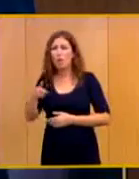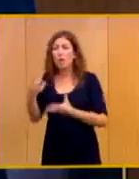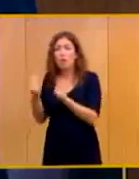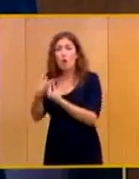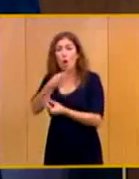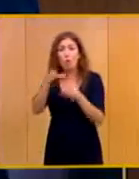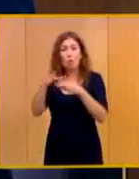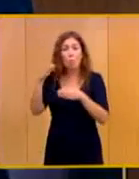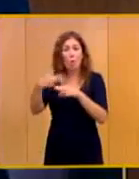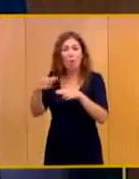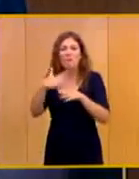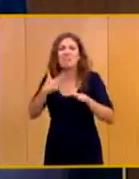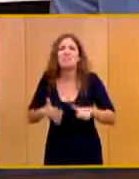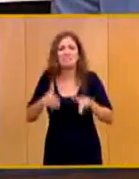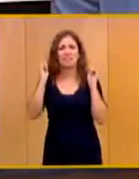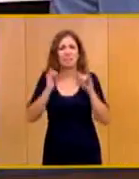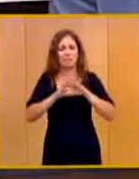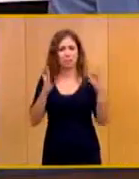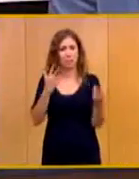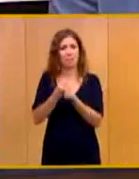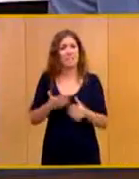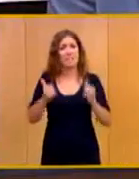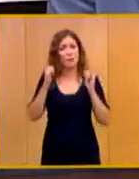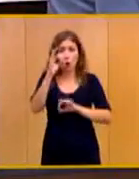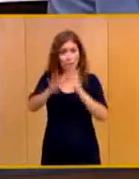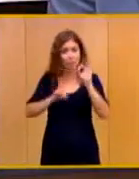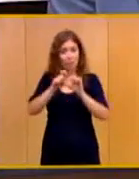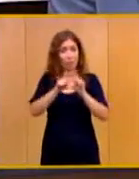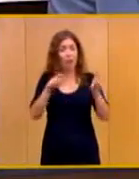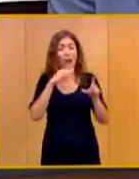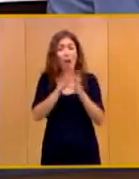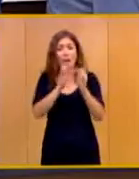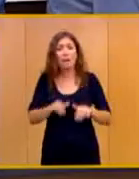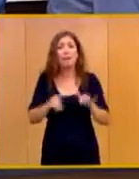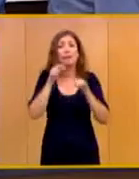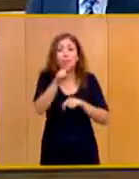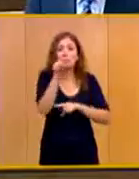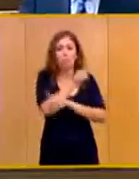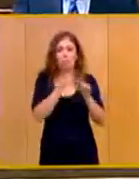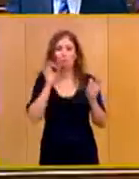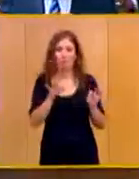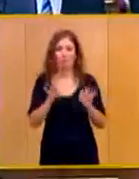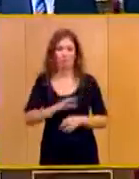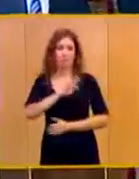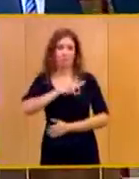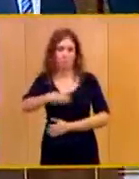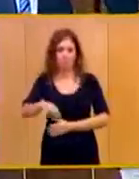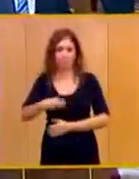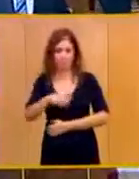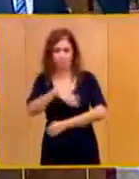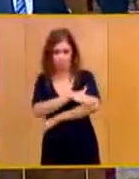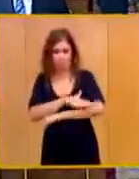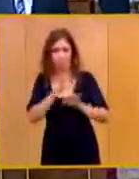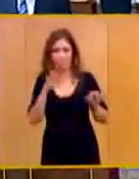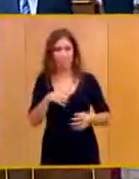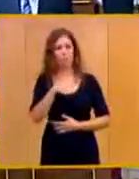ninguna fuerza política y con ninguna organización. Es que ese es el problema. Señor presidente del Gobierno, dice usted que usted ha ganado